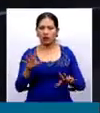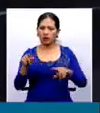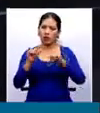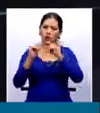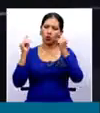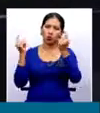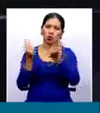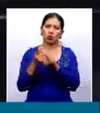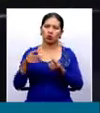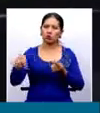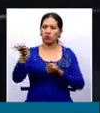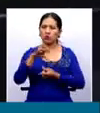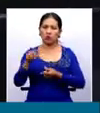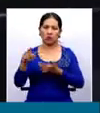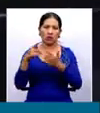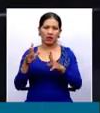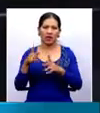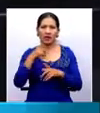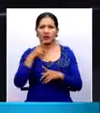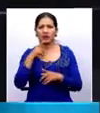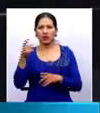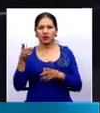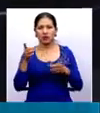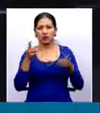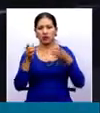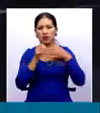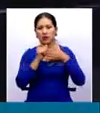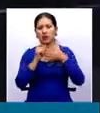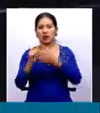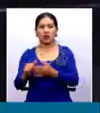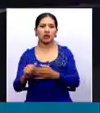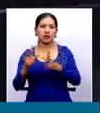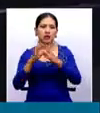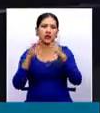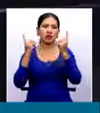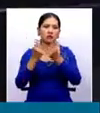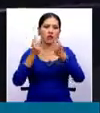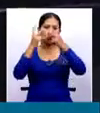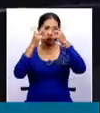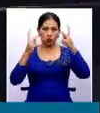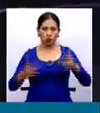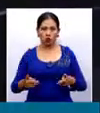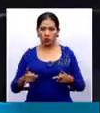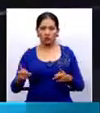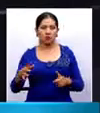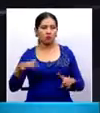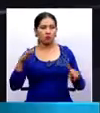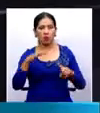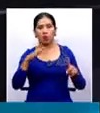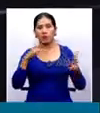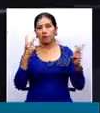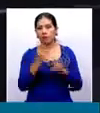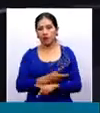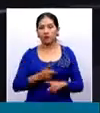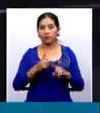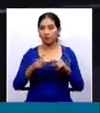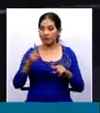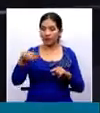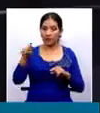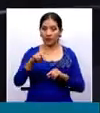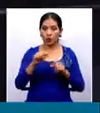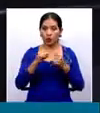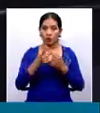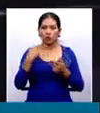un sector que dicen ser dirigentes del departamento de Potosí. Sin embargo, hay que aclarar que los señores no representan